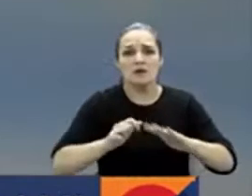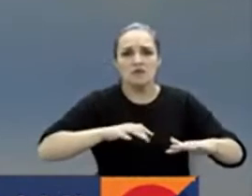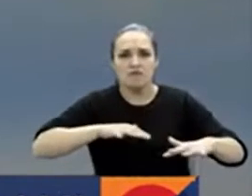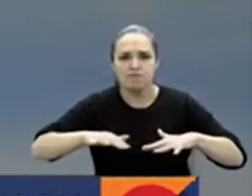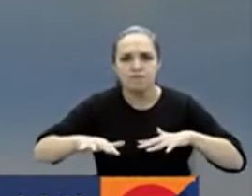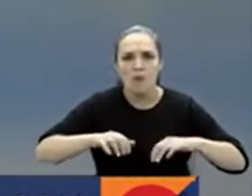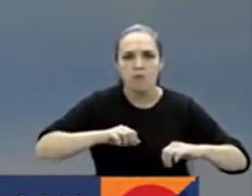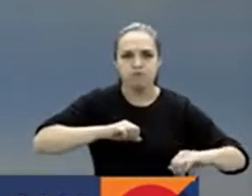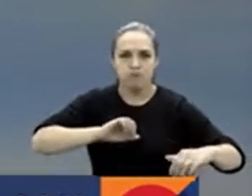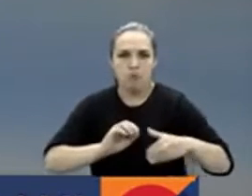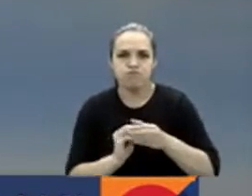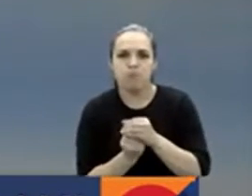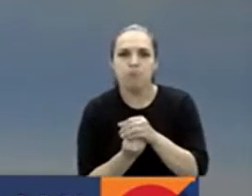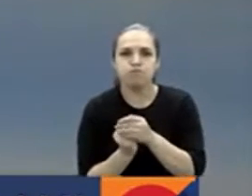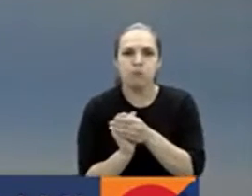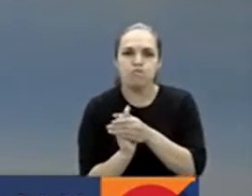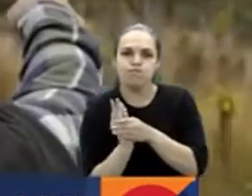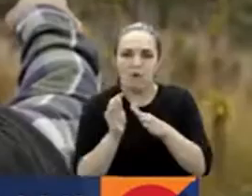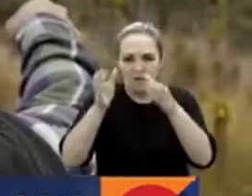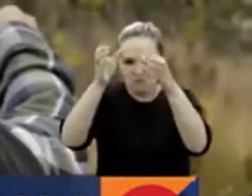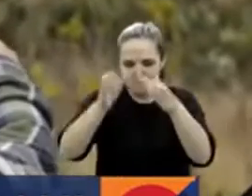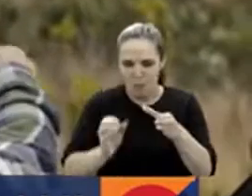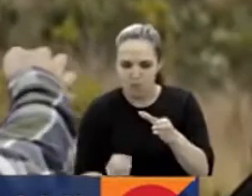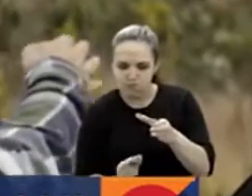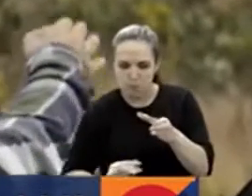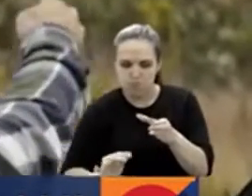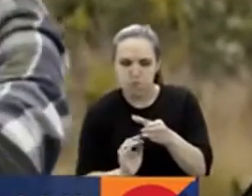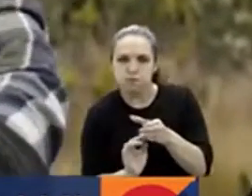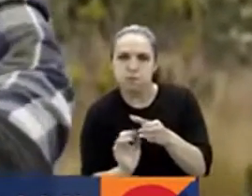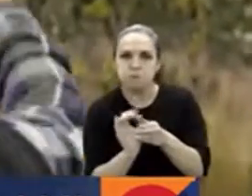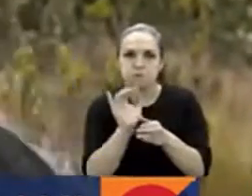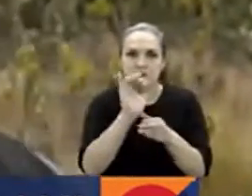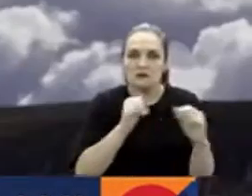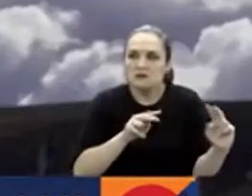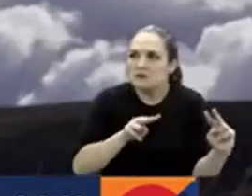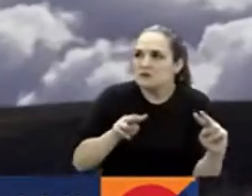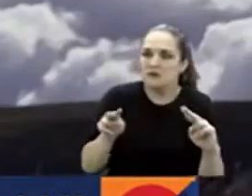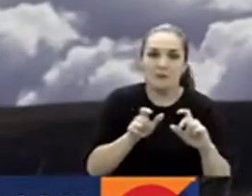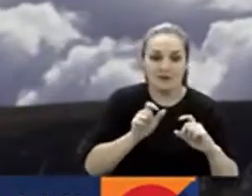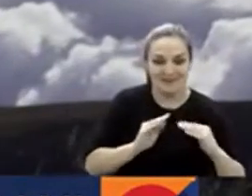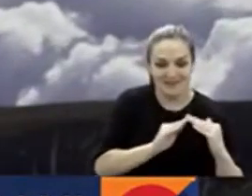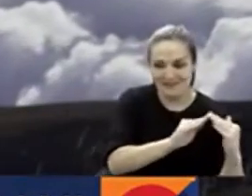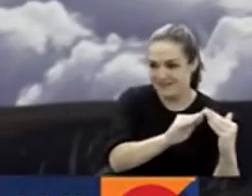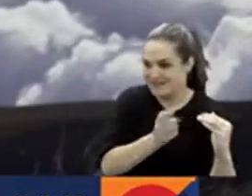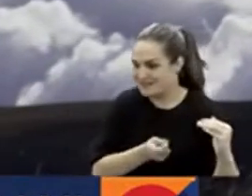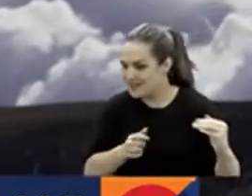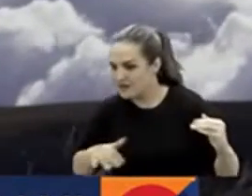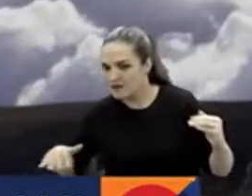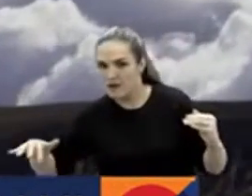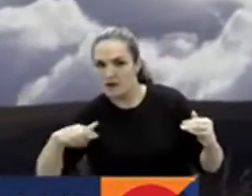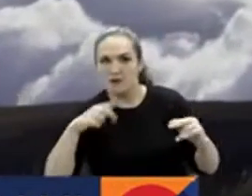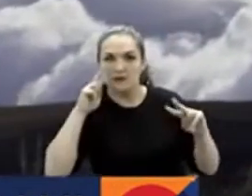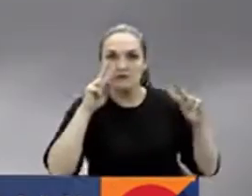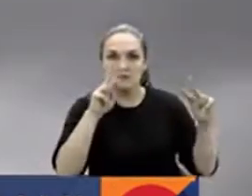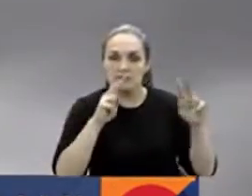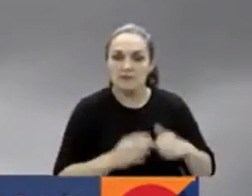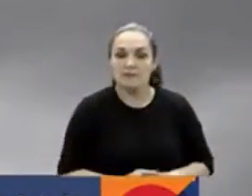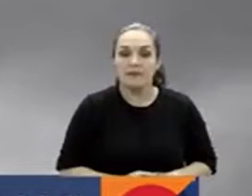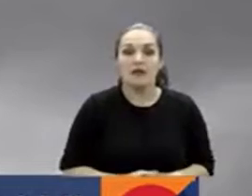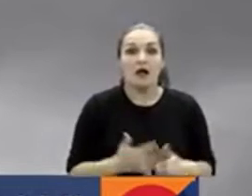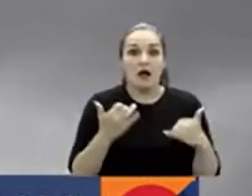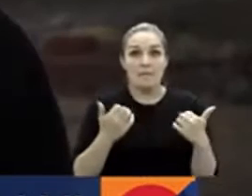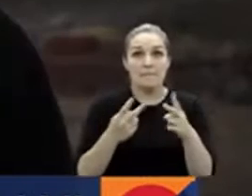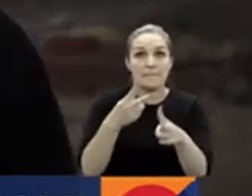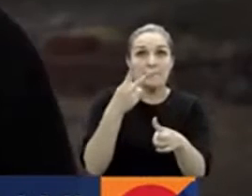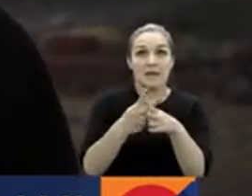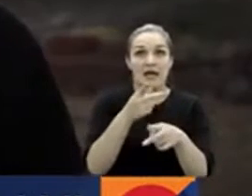fluidos al interior del conducto volcánico, lo que pone en alerta a la población aledaña. Este volcán, por su peligrosidad, por